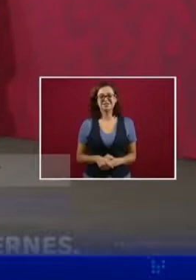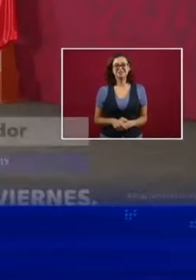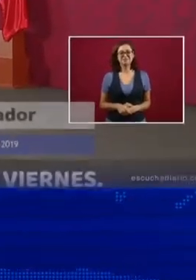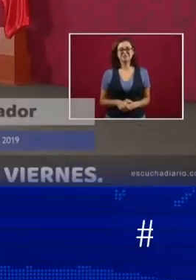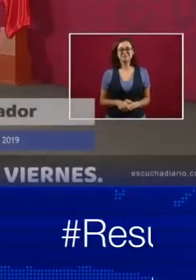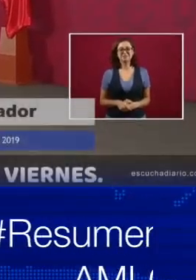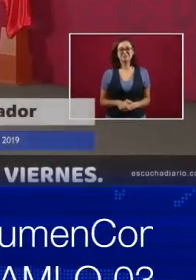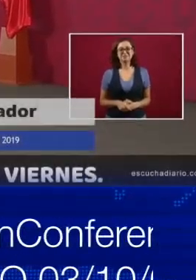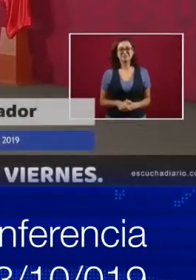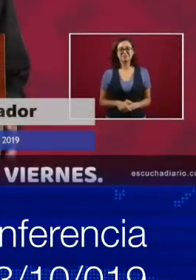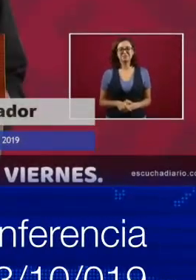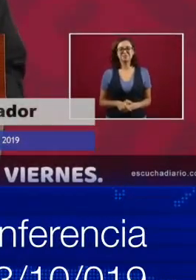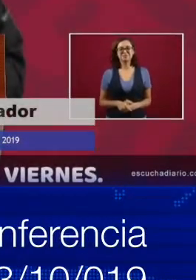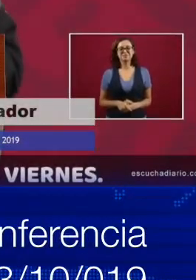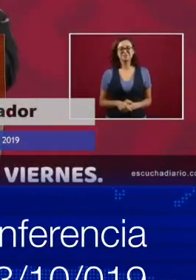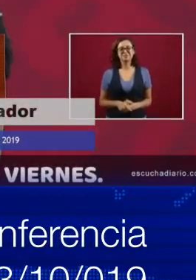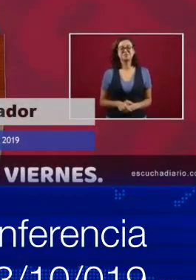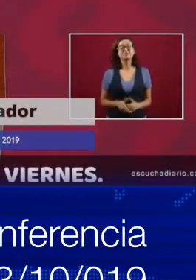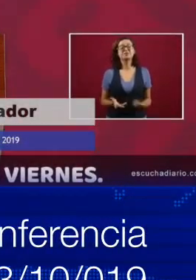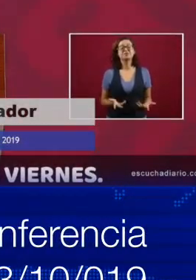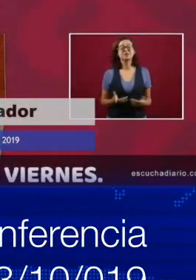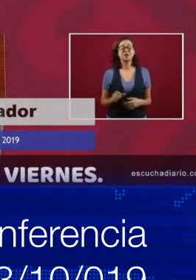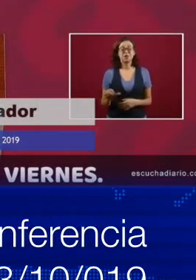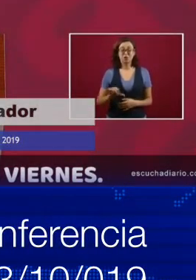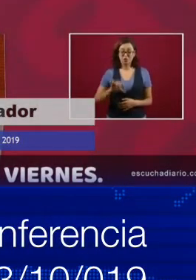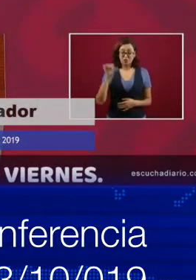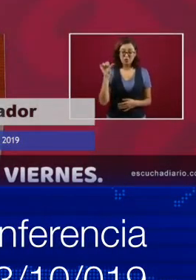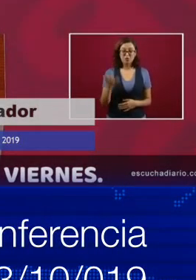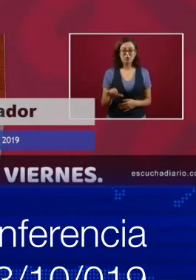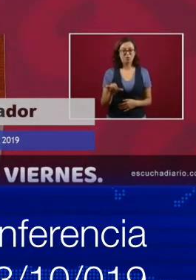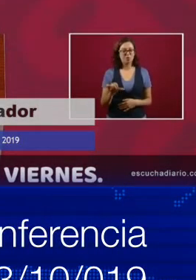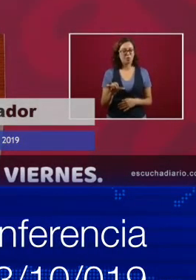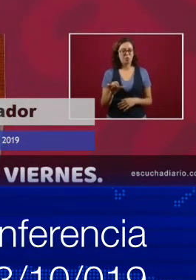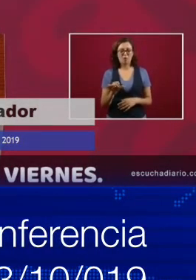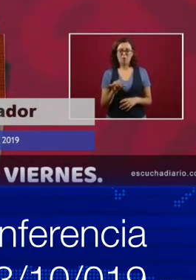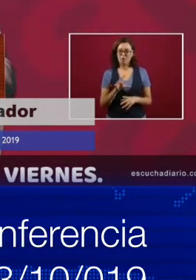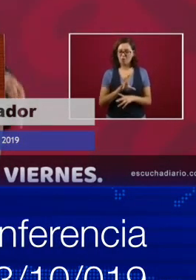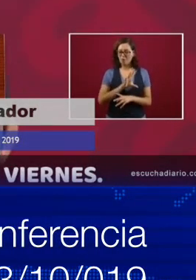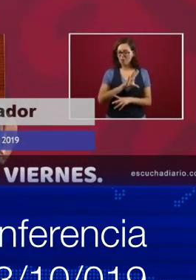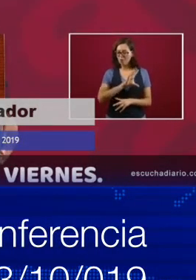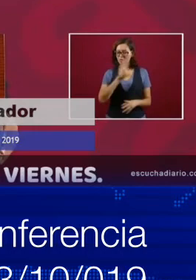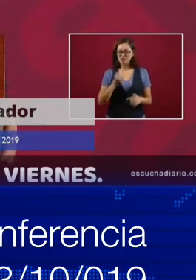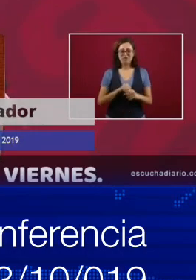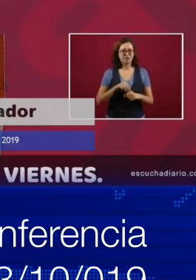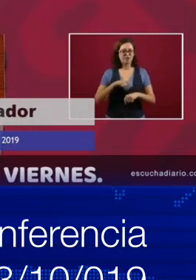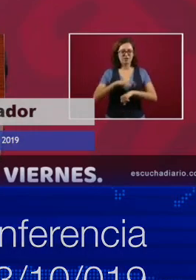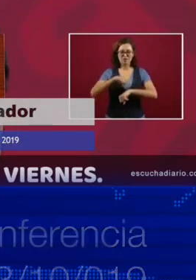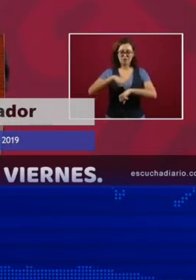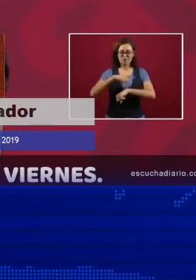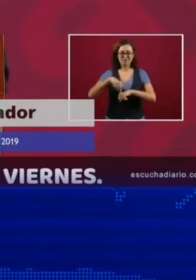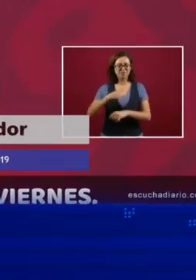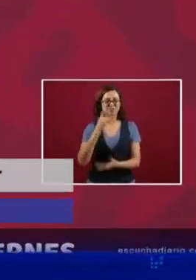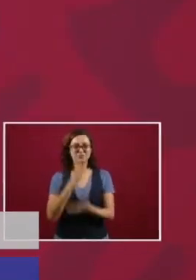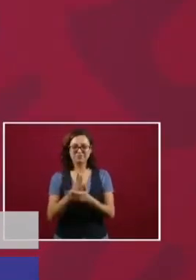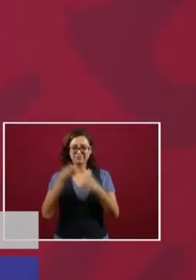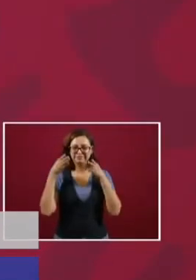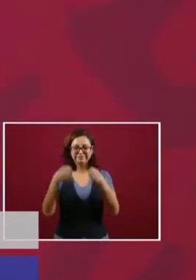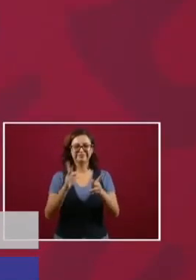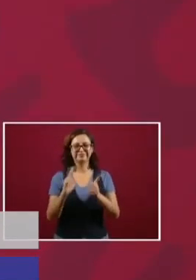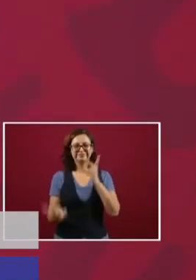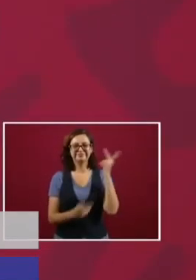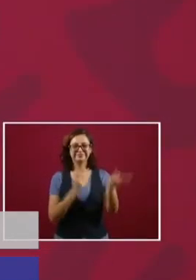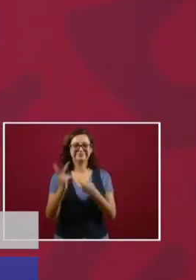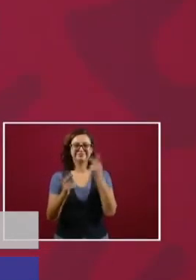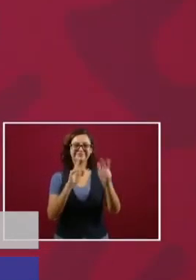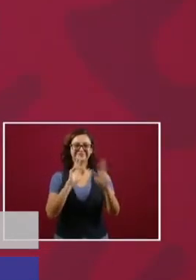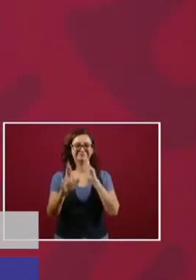Vamos a dedicar toda la conferencia a contestar preguntas. El día